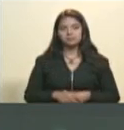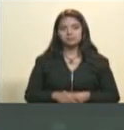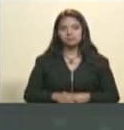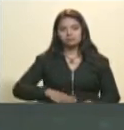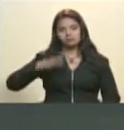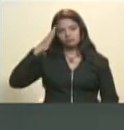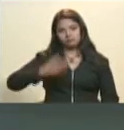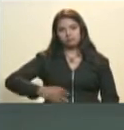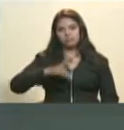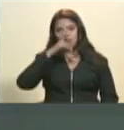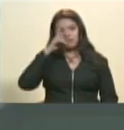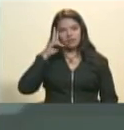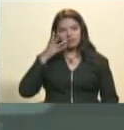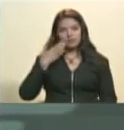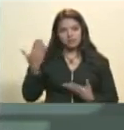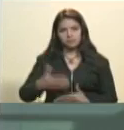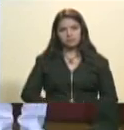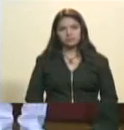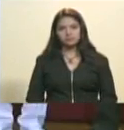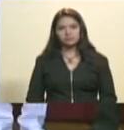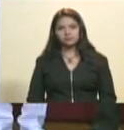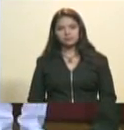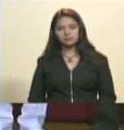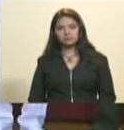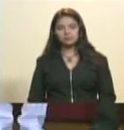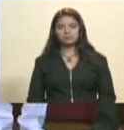general Vladimir Padrino López. Adelante.